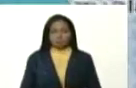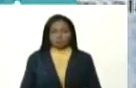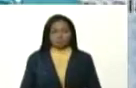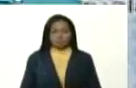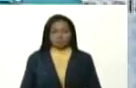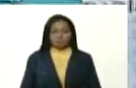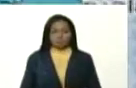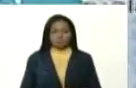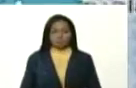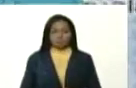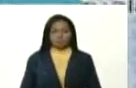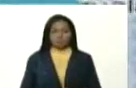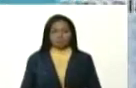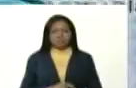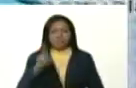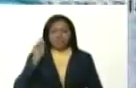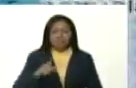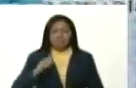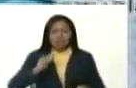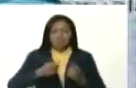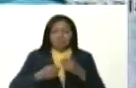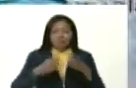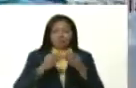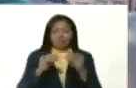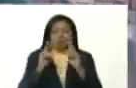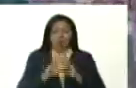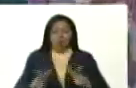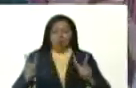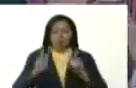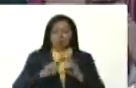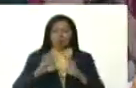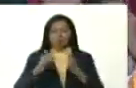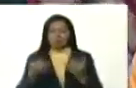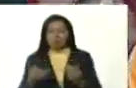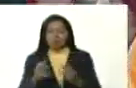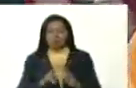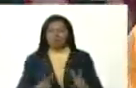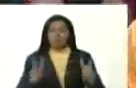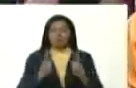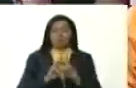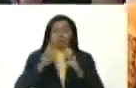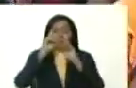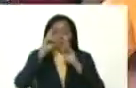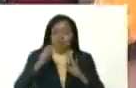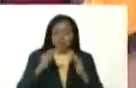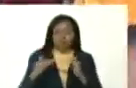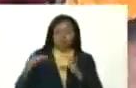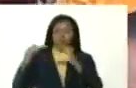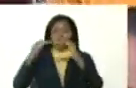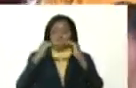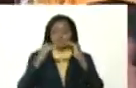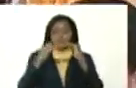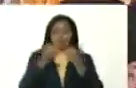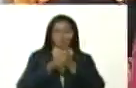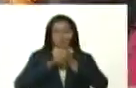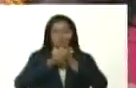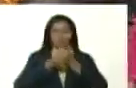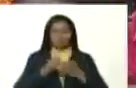cambiar todos los antivalores y haya valores de respeto, de igualdad, de